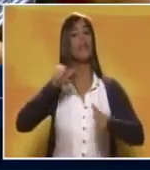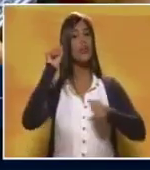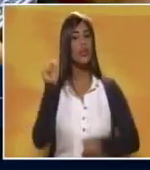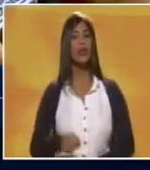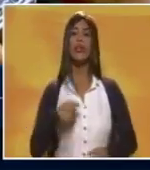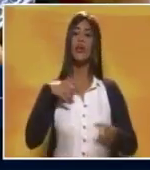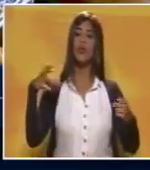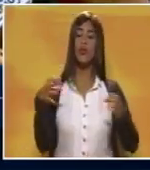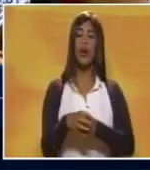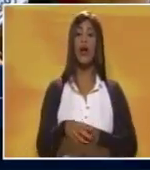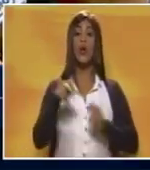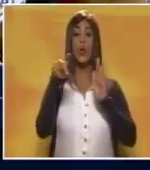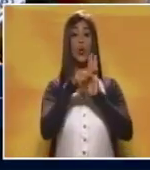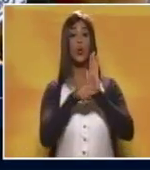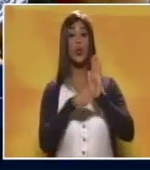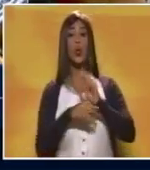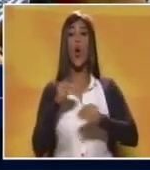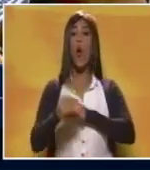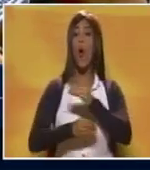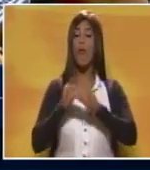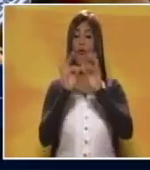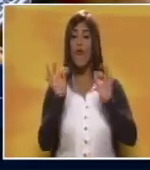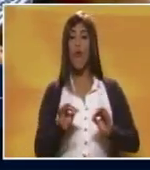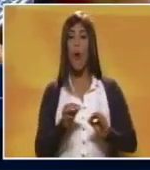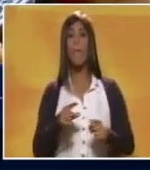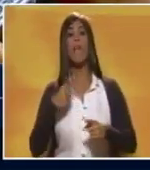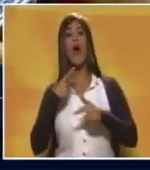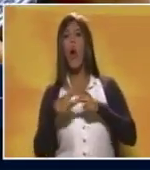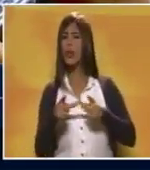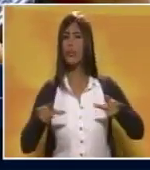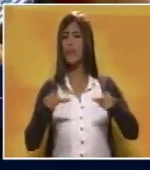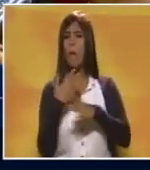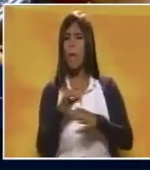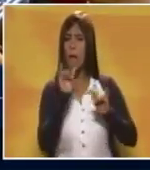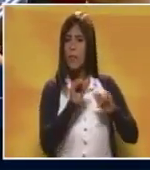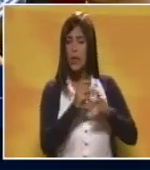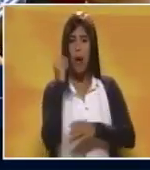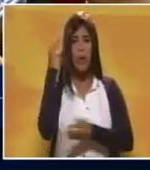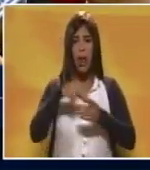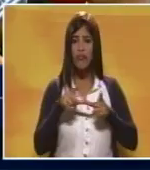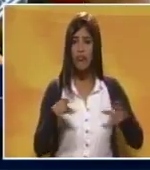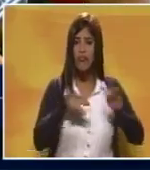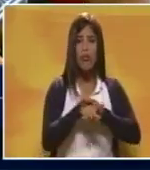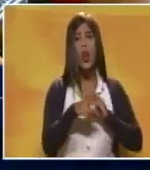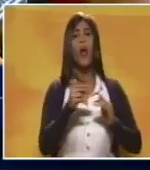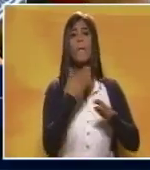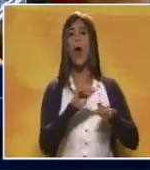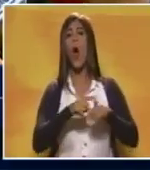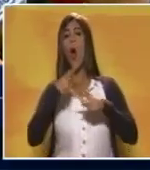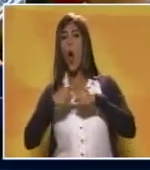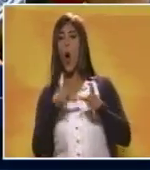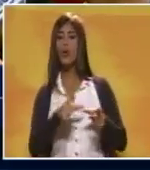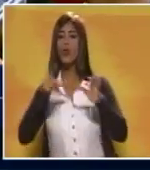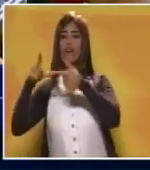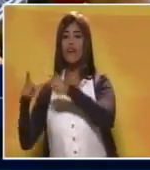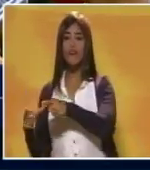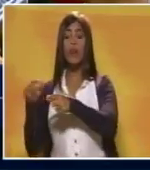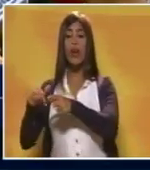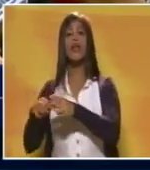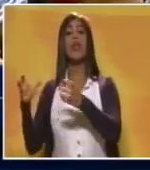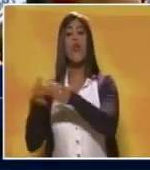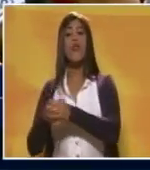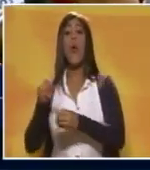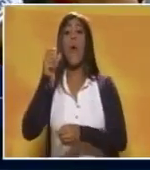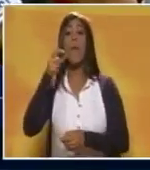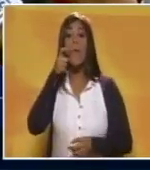sesión. Establezcamos los mecanismos para sustituir ese espacio, pero hagamos la sesión, que es lo fundamental, para que el pueblo de Venezuela